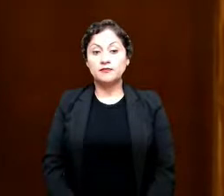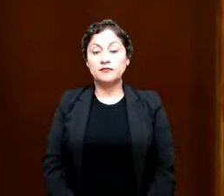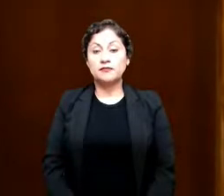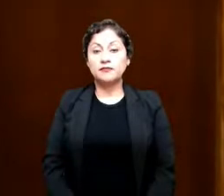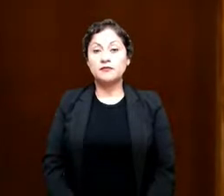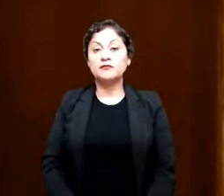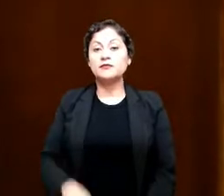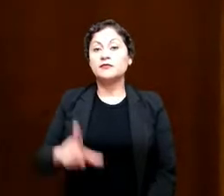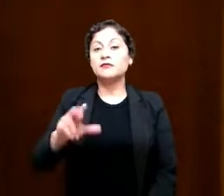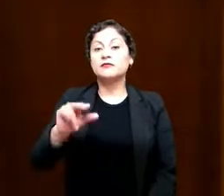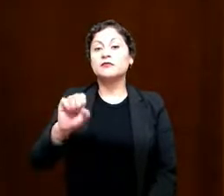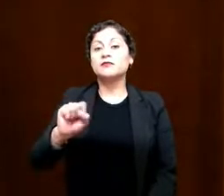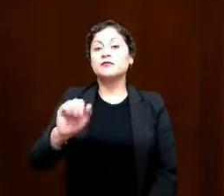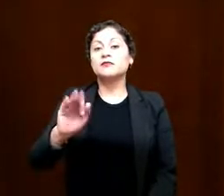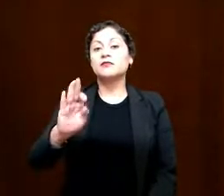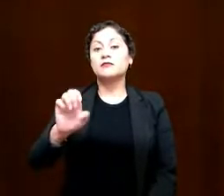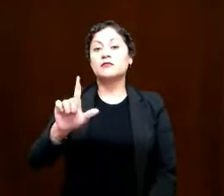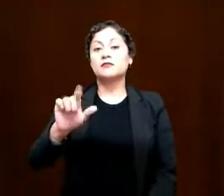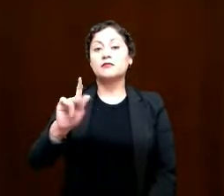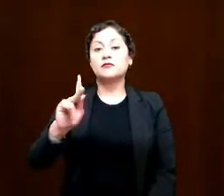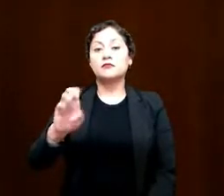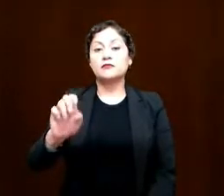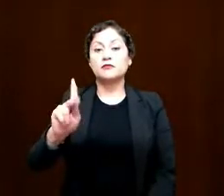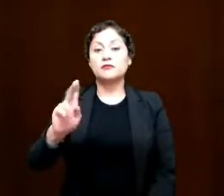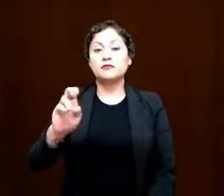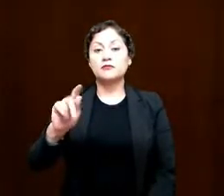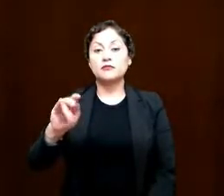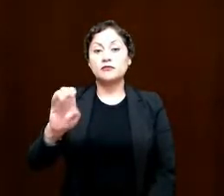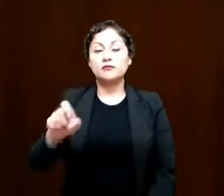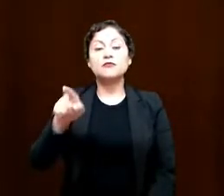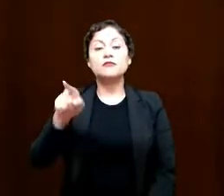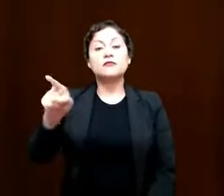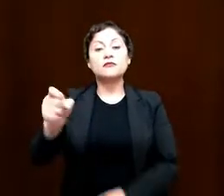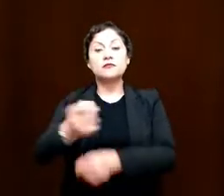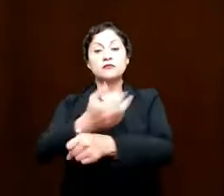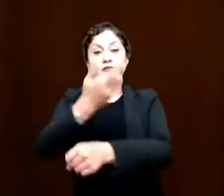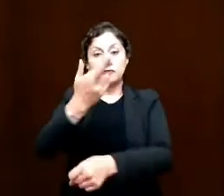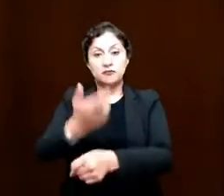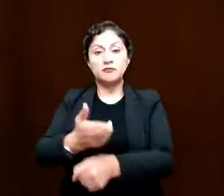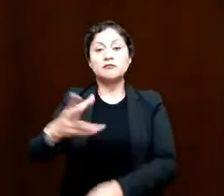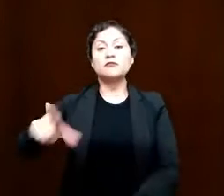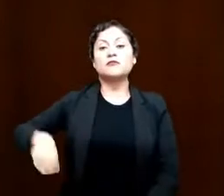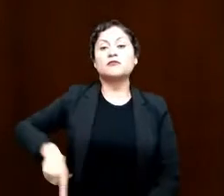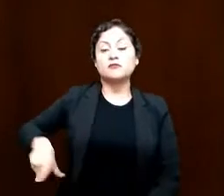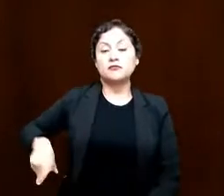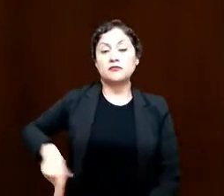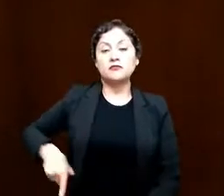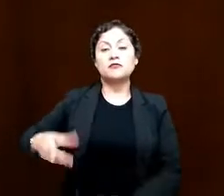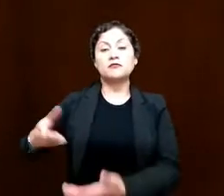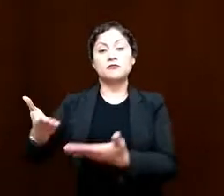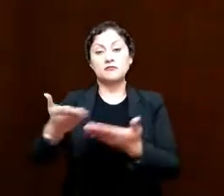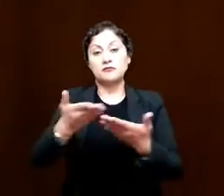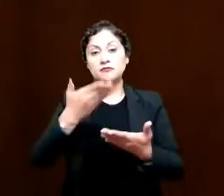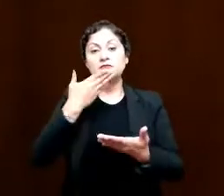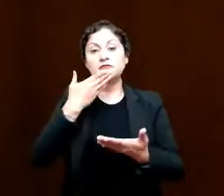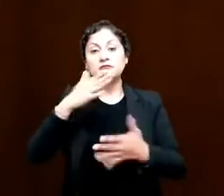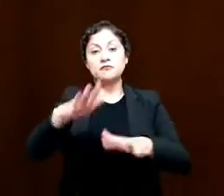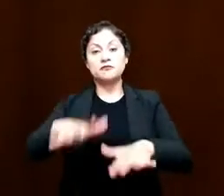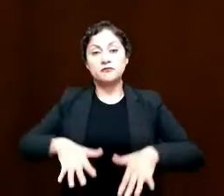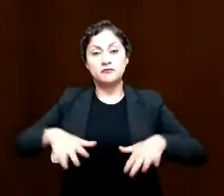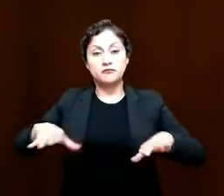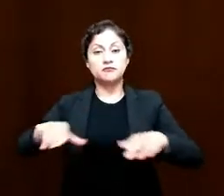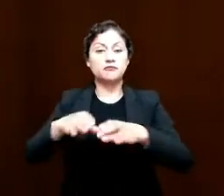Luis Felipe puente Espinosa secretario de gobierno sea usted Bienvenido a esta soberanía